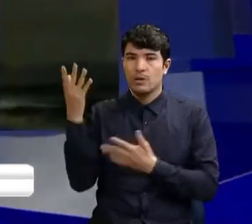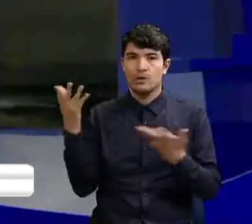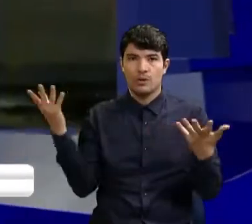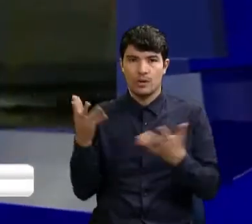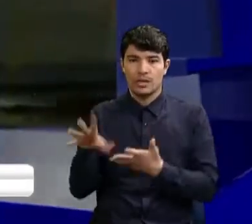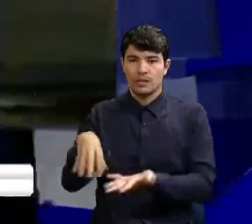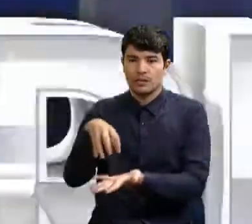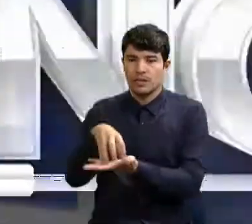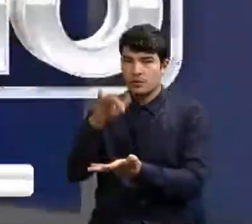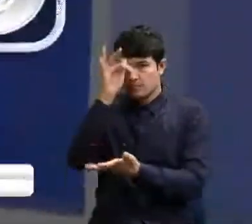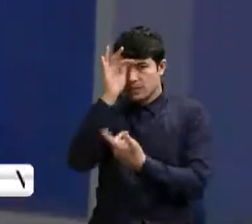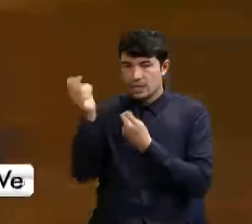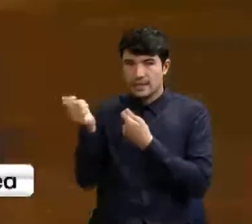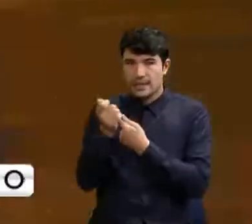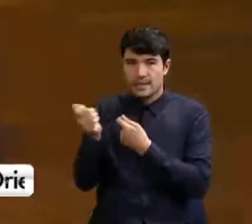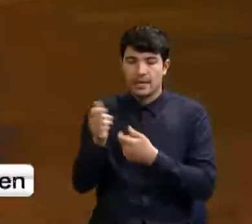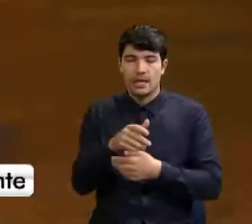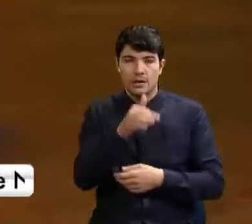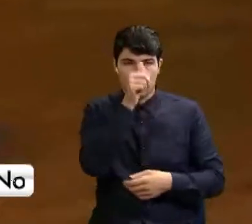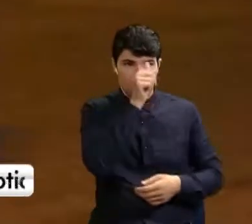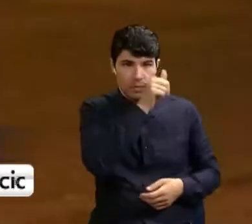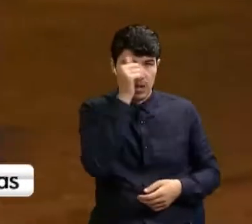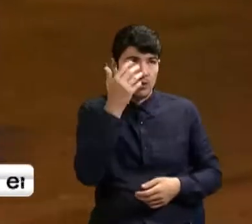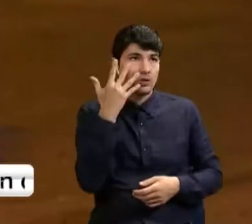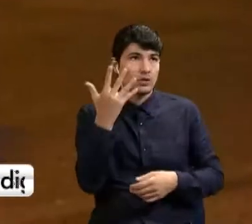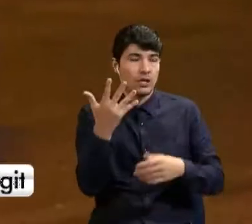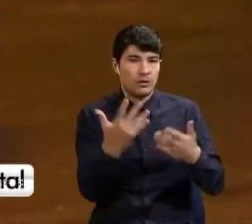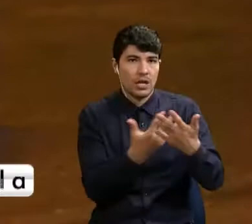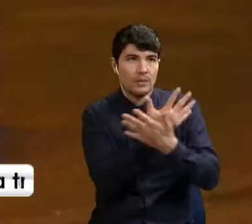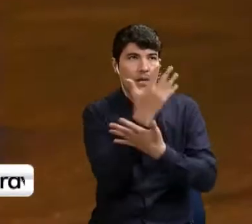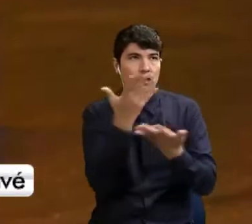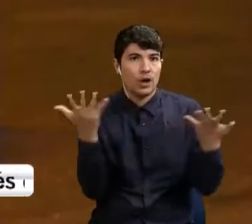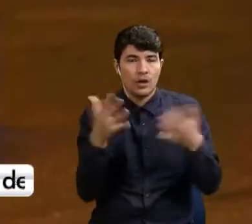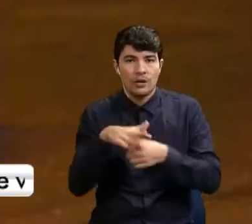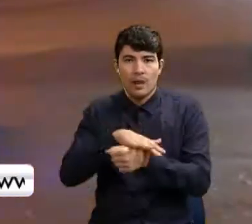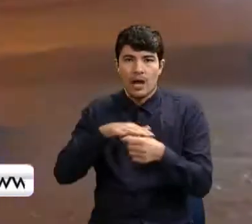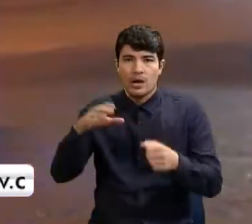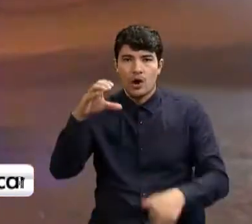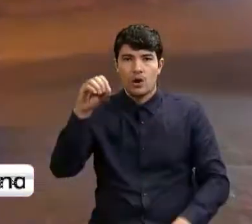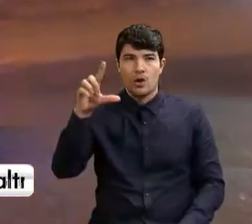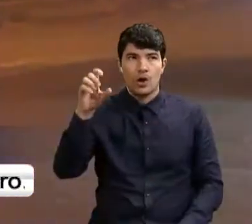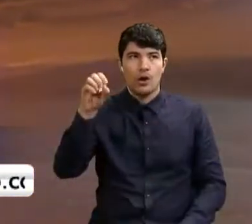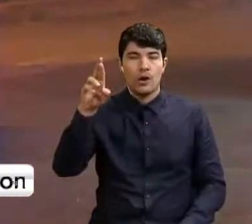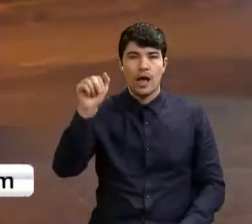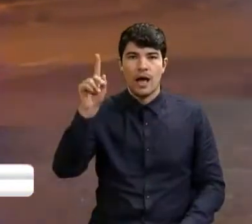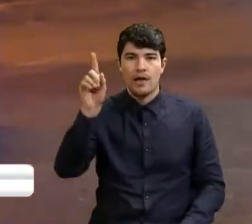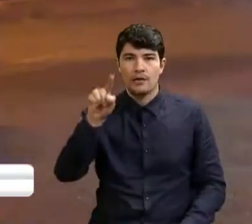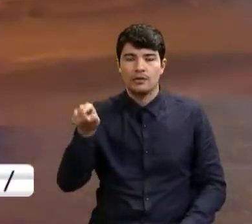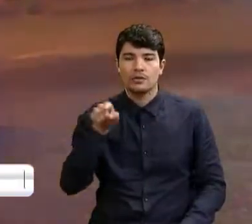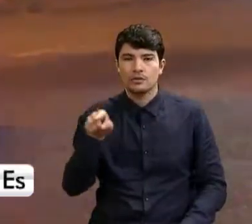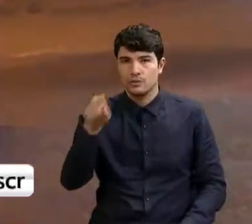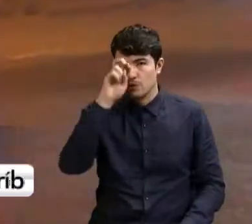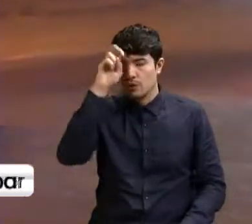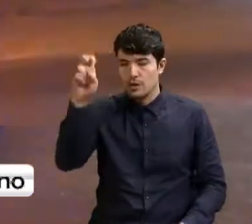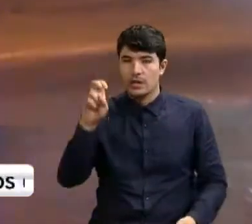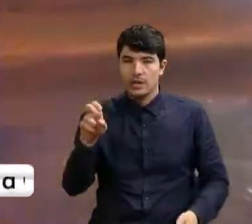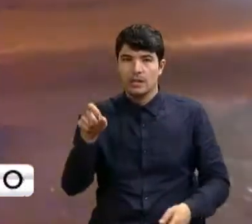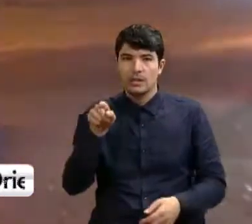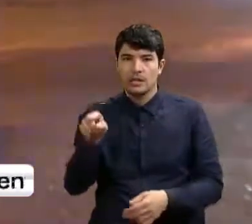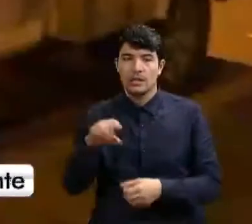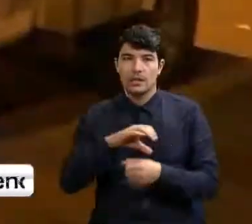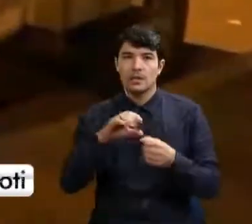centro asistencial más cercano domingo 5 de la mañana en la plazoleta del barrio colorados al norte de la ciudad muere john jairo